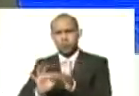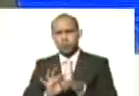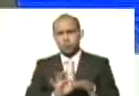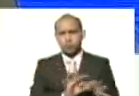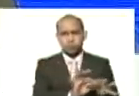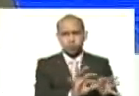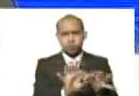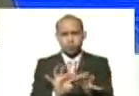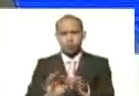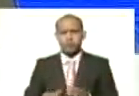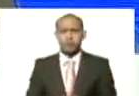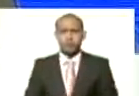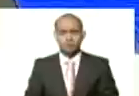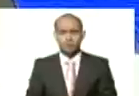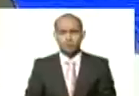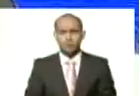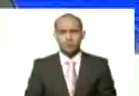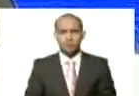promociones.